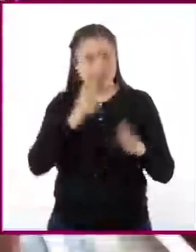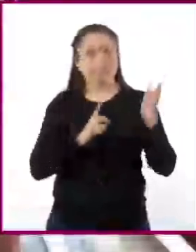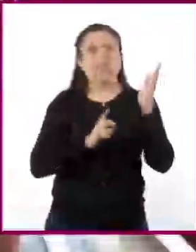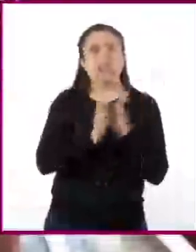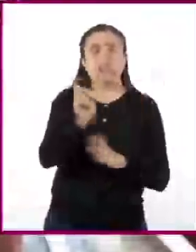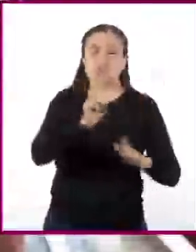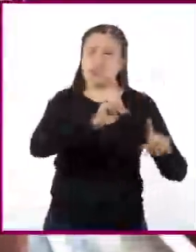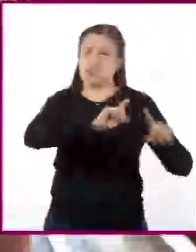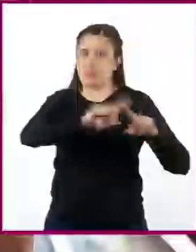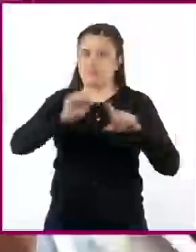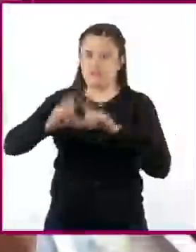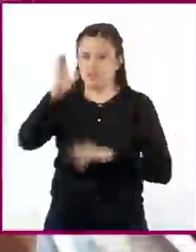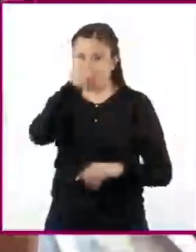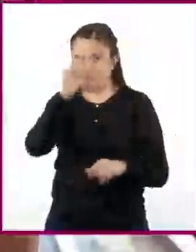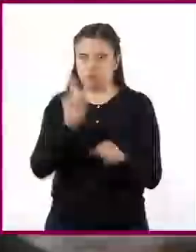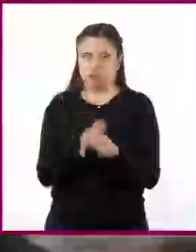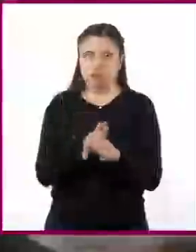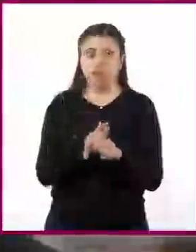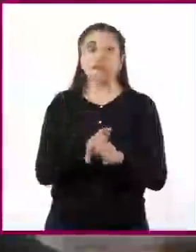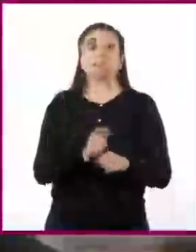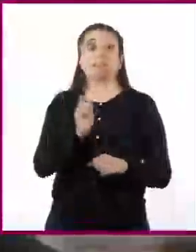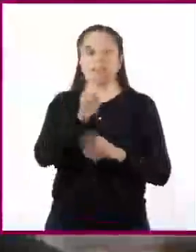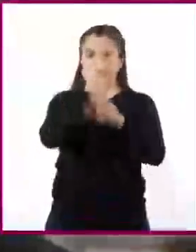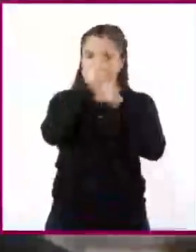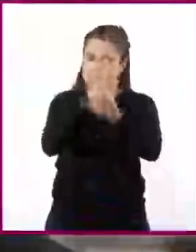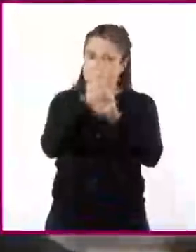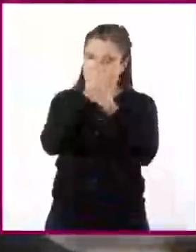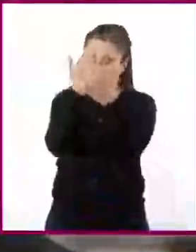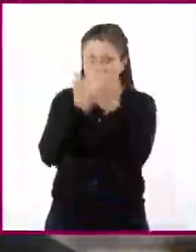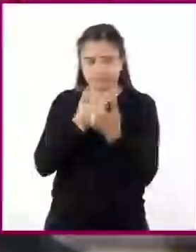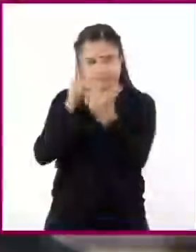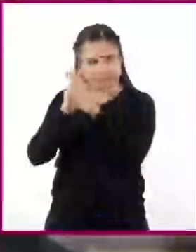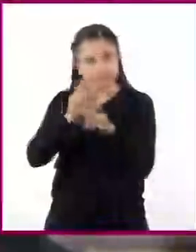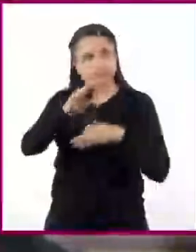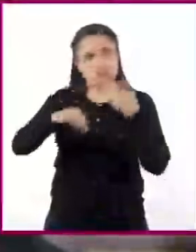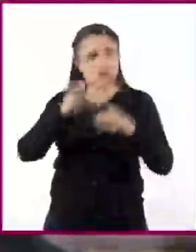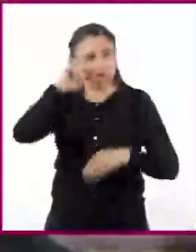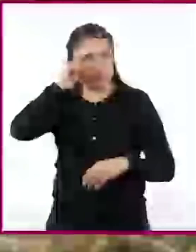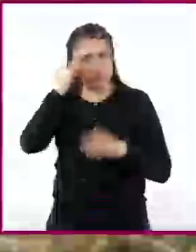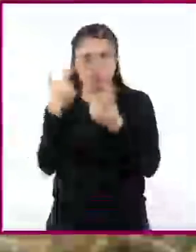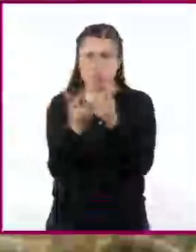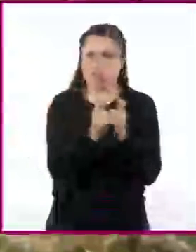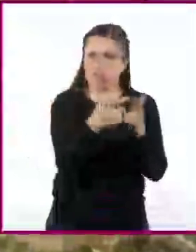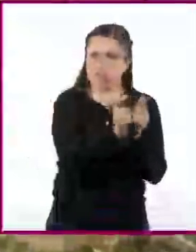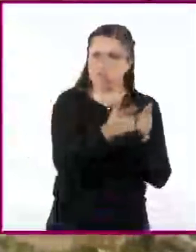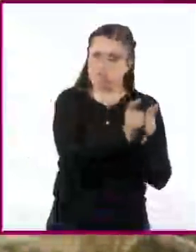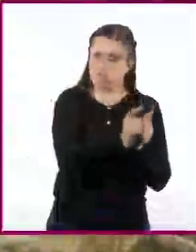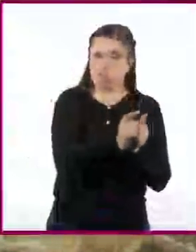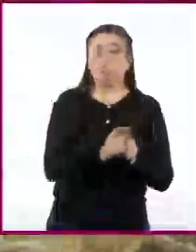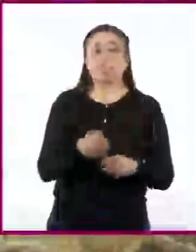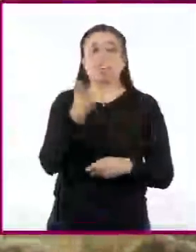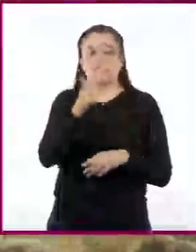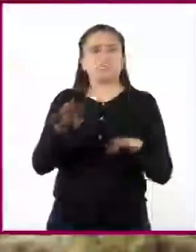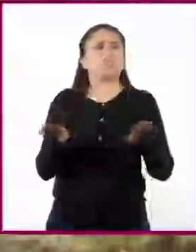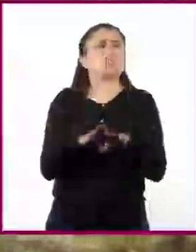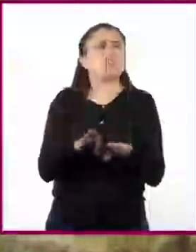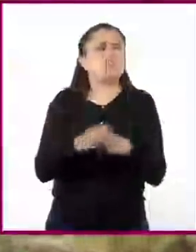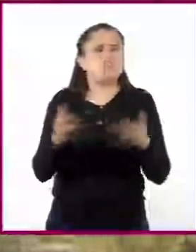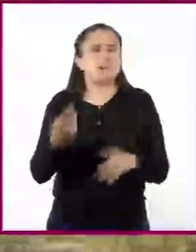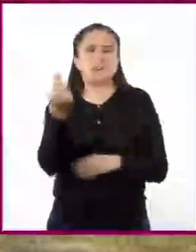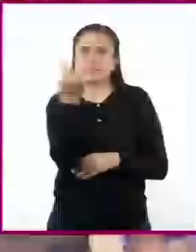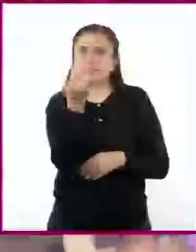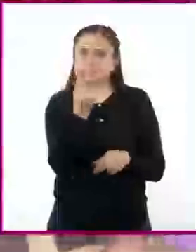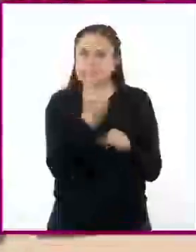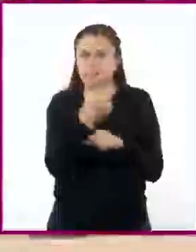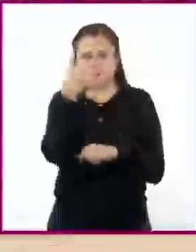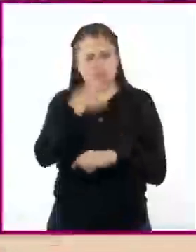a la diversidad cultural y el respeto a las lenguas de los grupos indígenas, así como sobre la necesidad